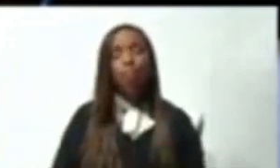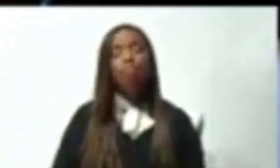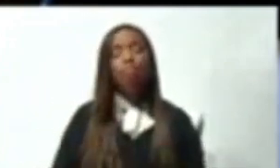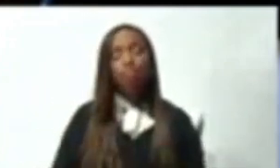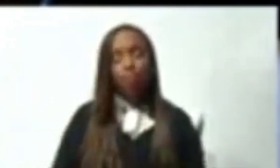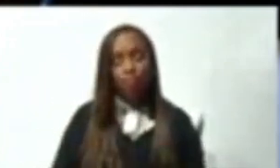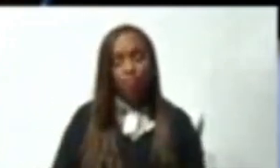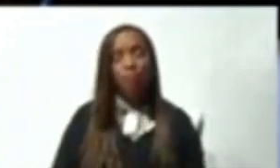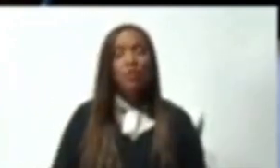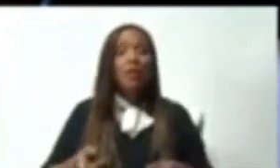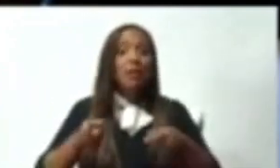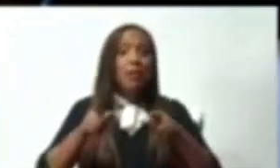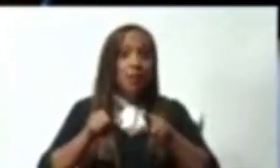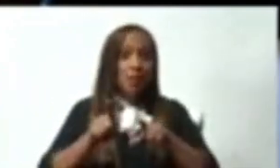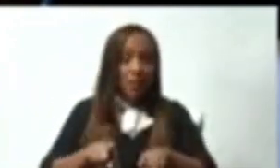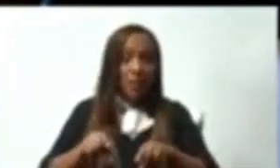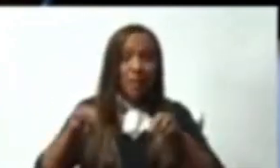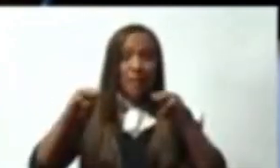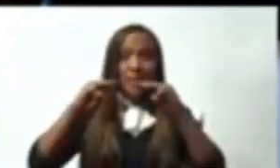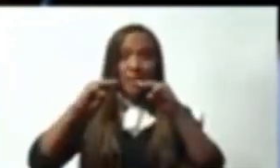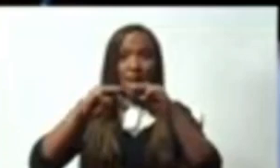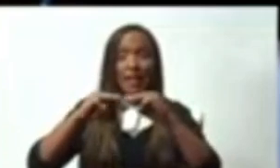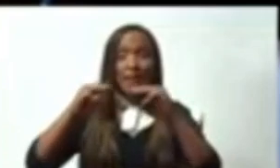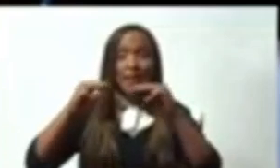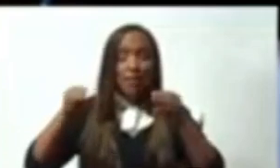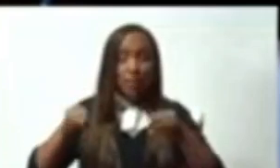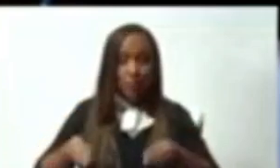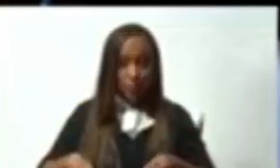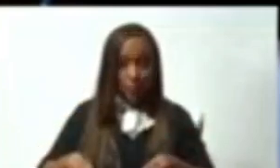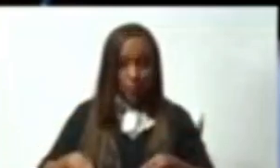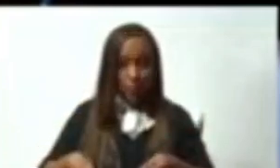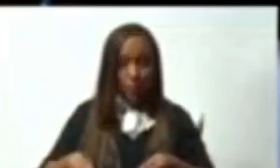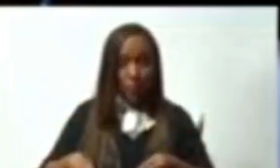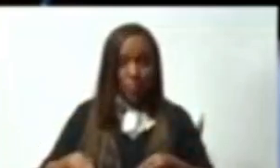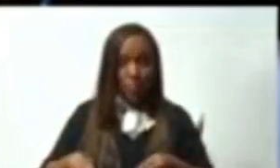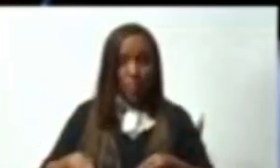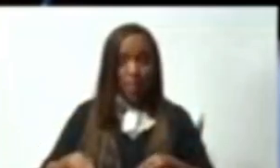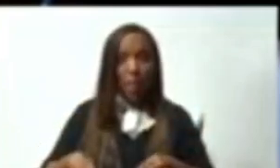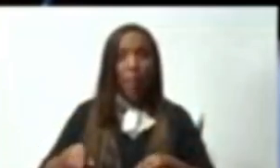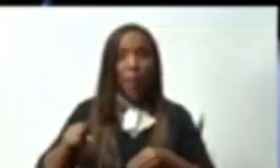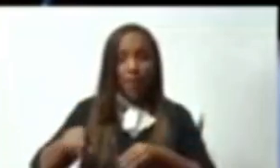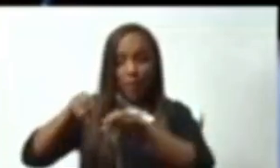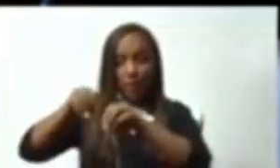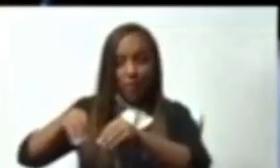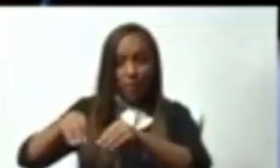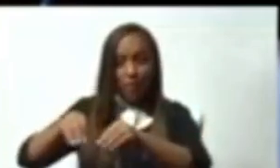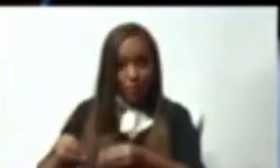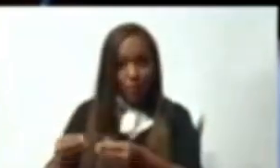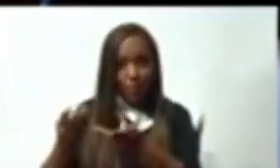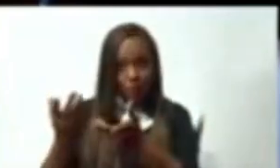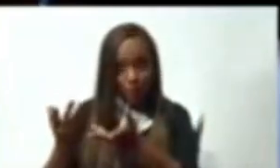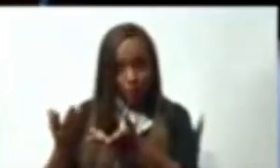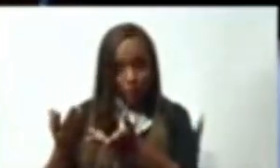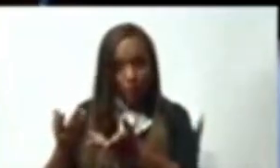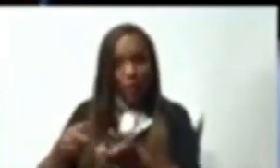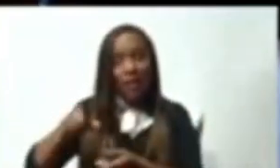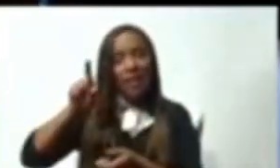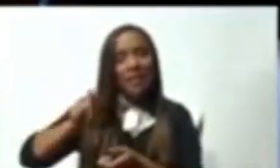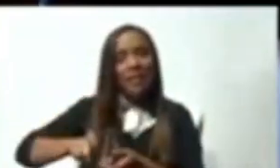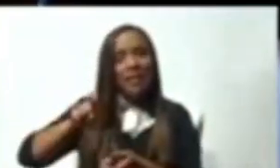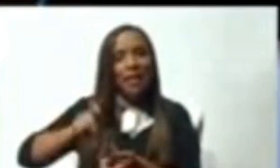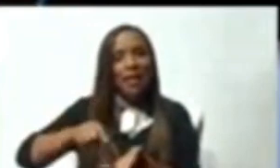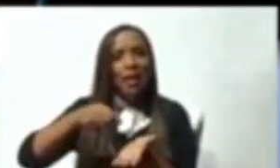tierra a los dueños de tractores del Valle de San Juan. Esos 3 operativos suman más